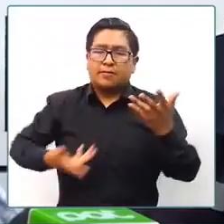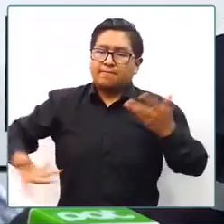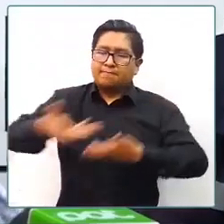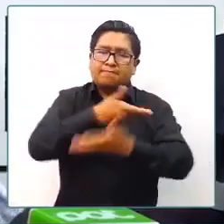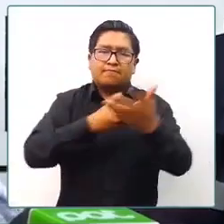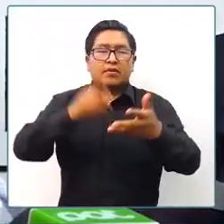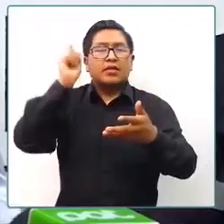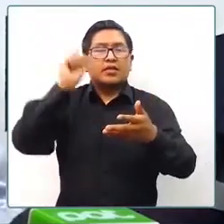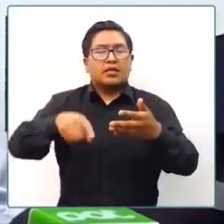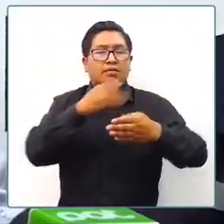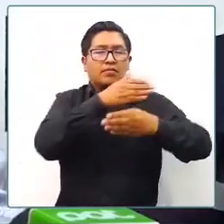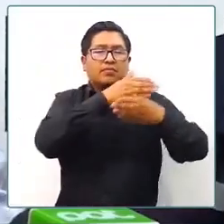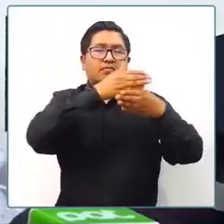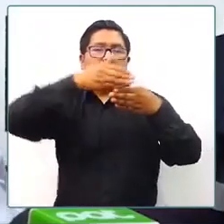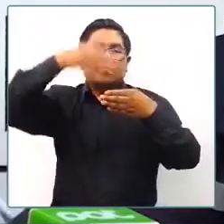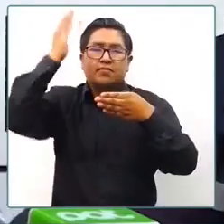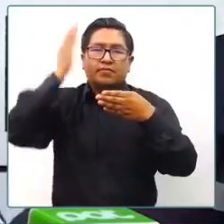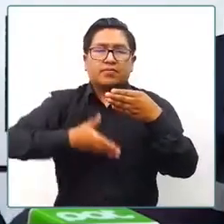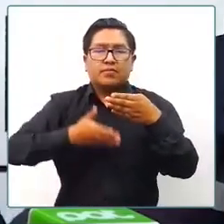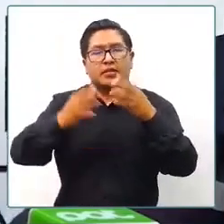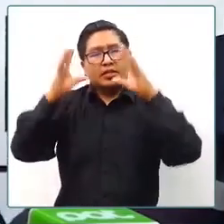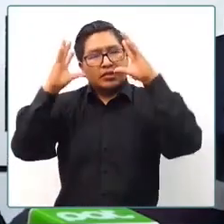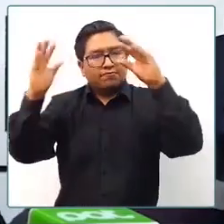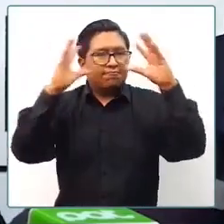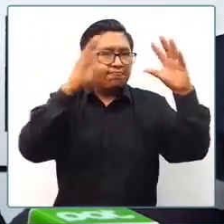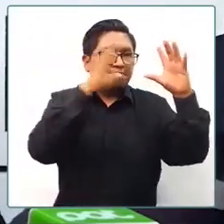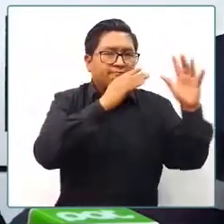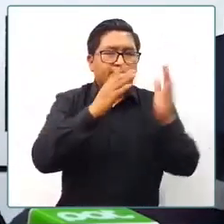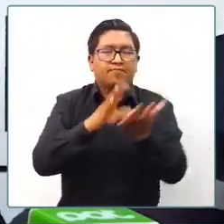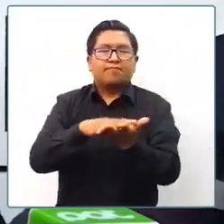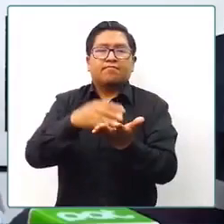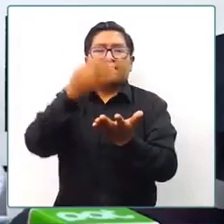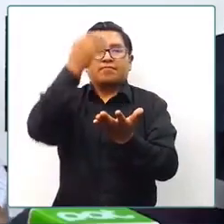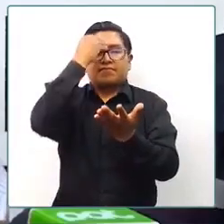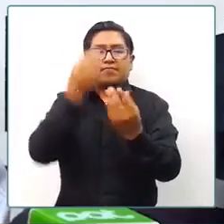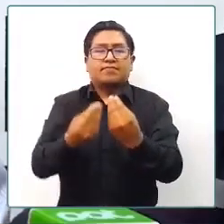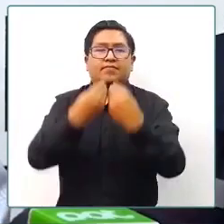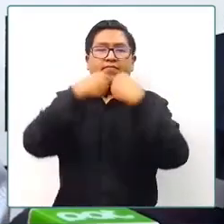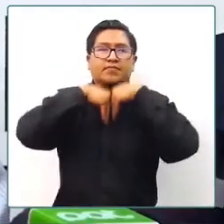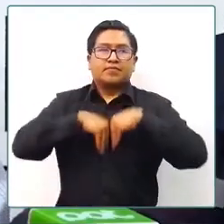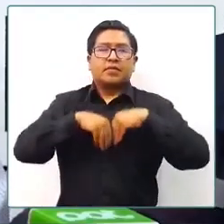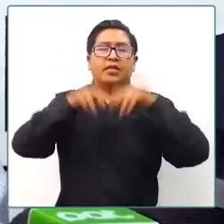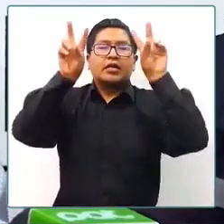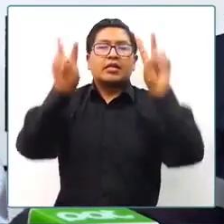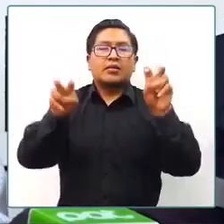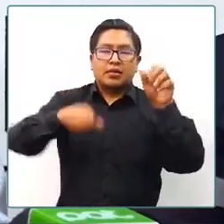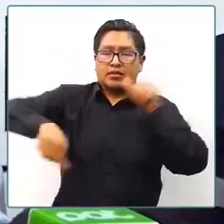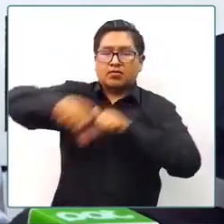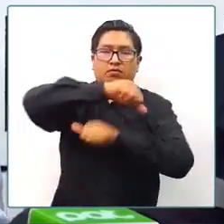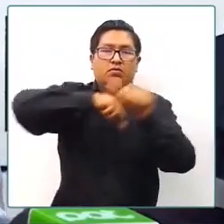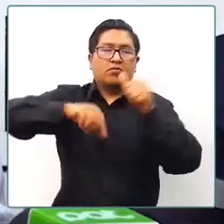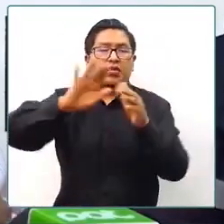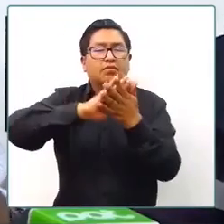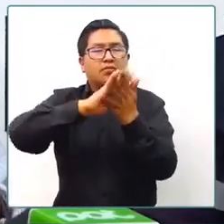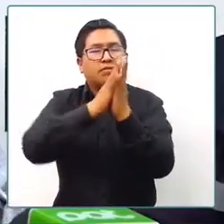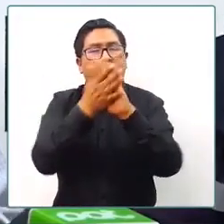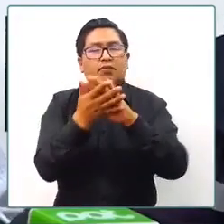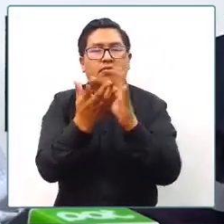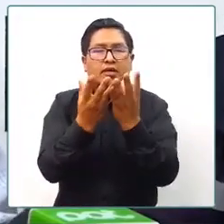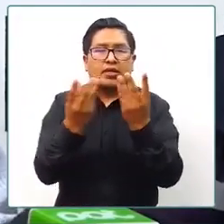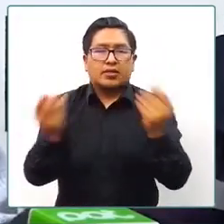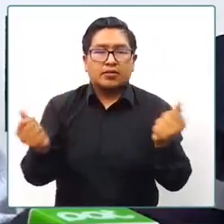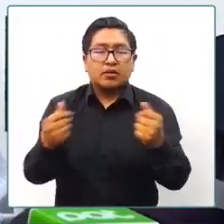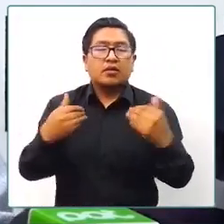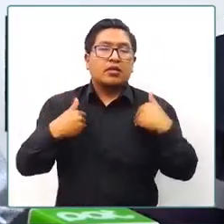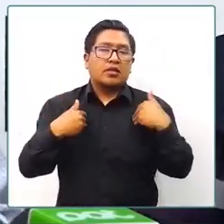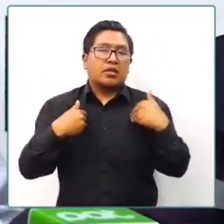este proceso de inserción, de recomposición de la convivencia pacífica y armónica. Tenemos ya